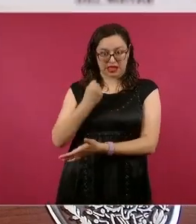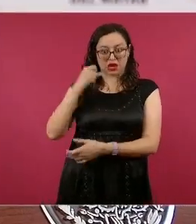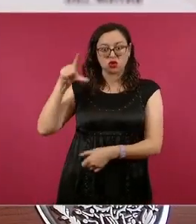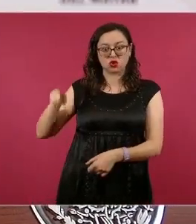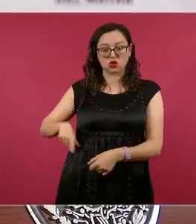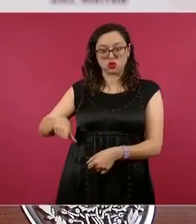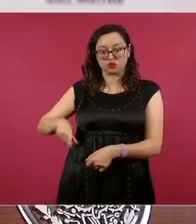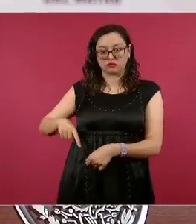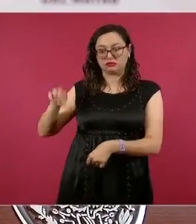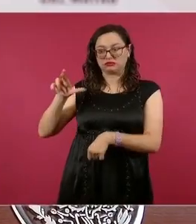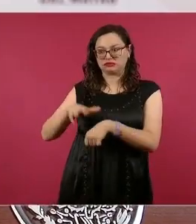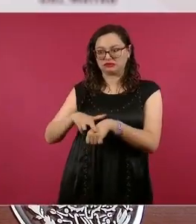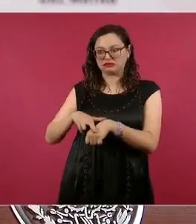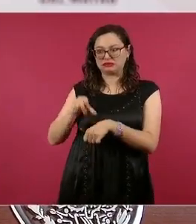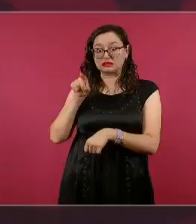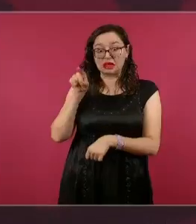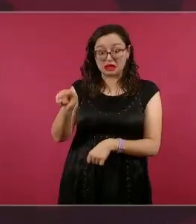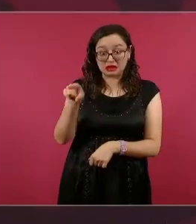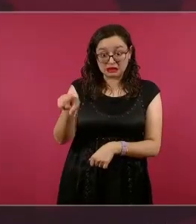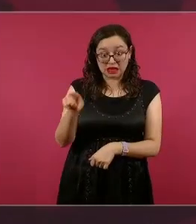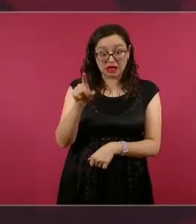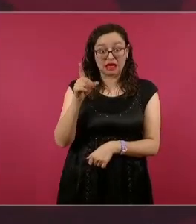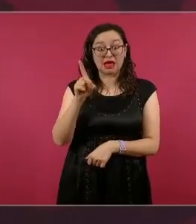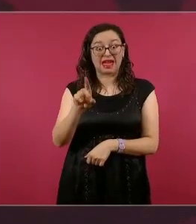una malolienta.